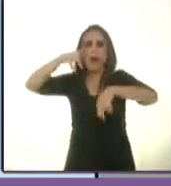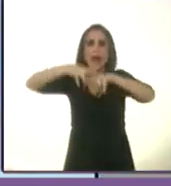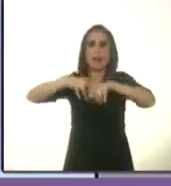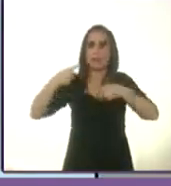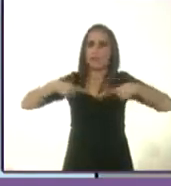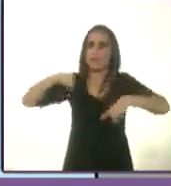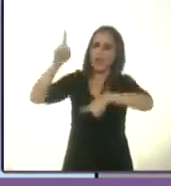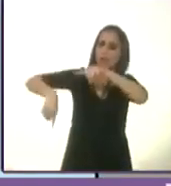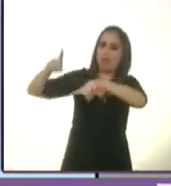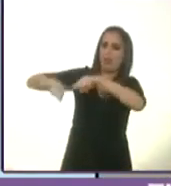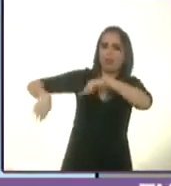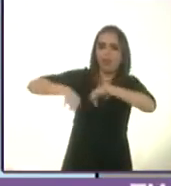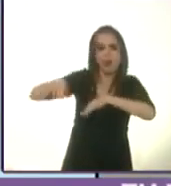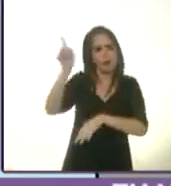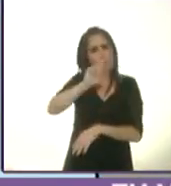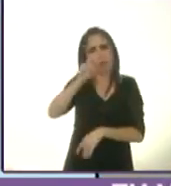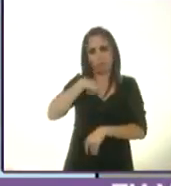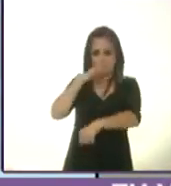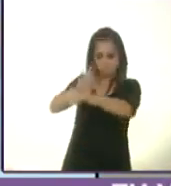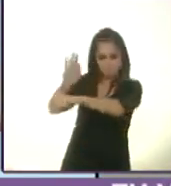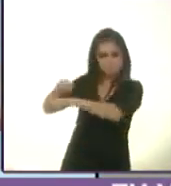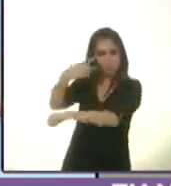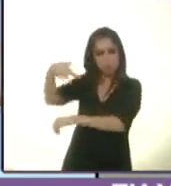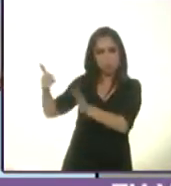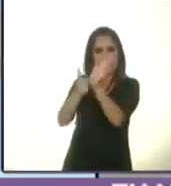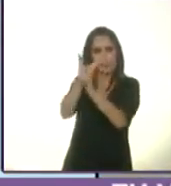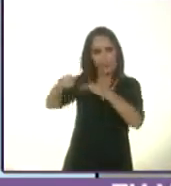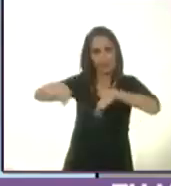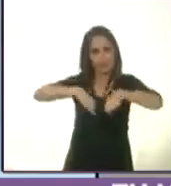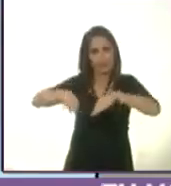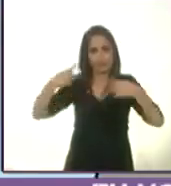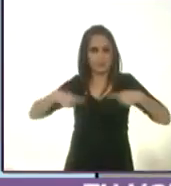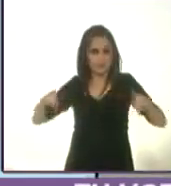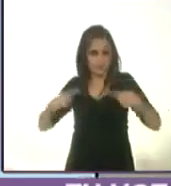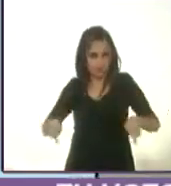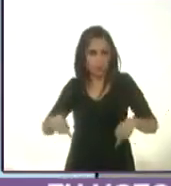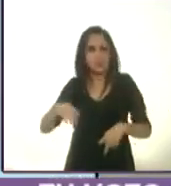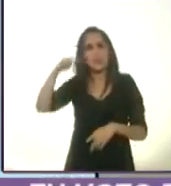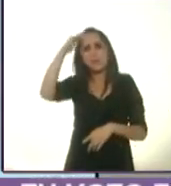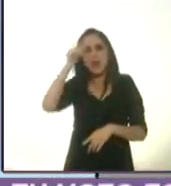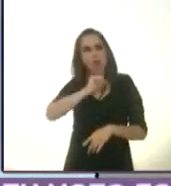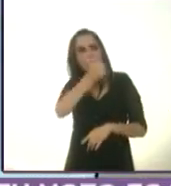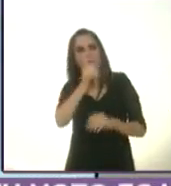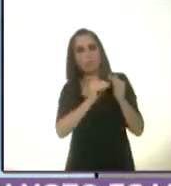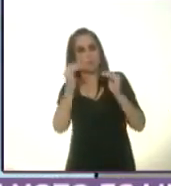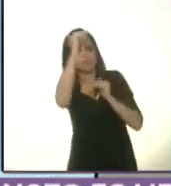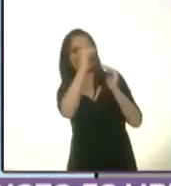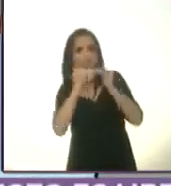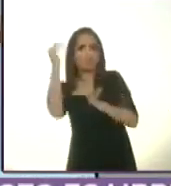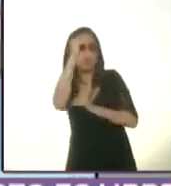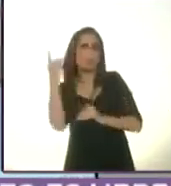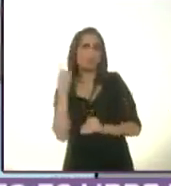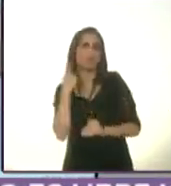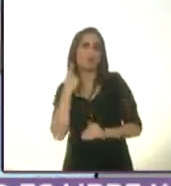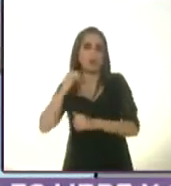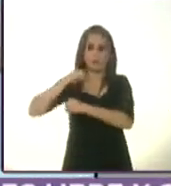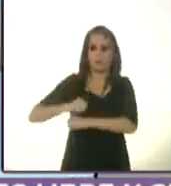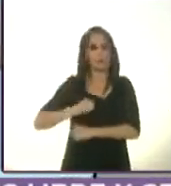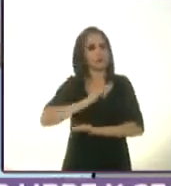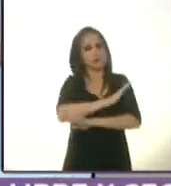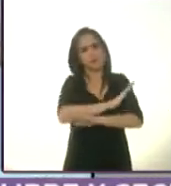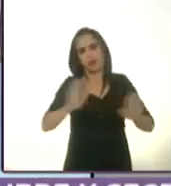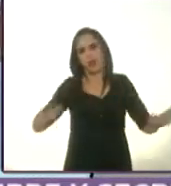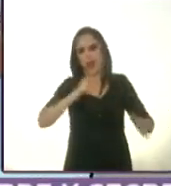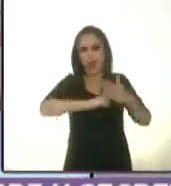nosotros vamos a defender los derechos de los trabajadores se trata de quitar los privilegios de los altos funcionarios públicos y acabar con la corrupción